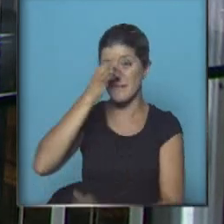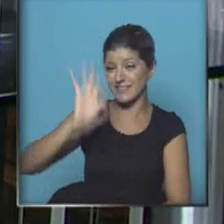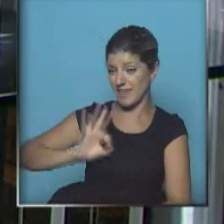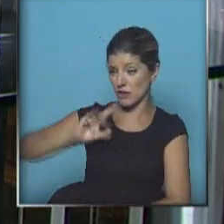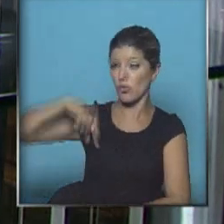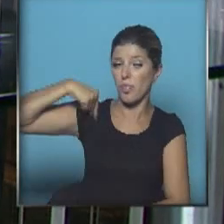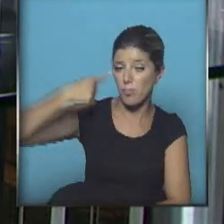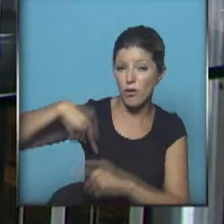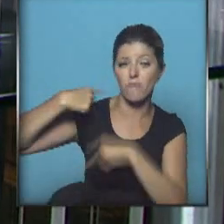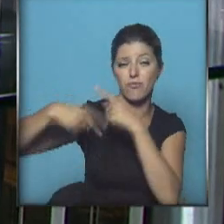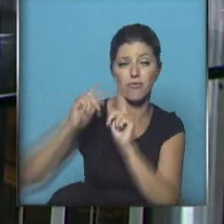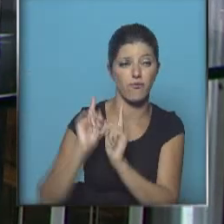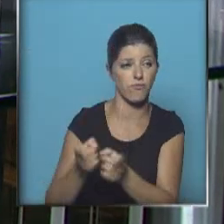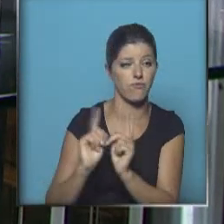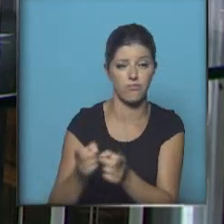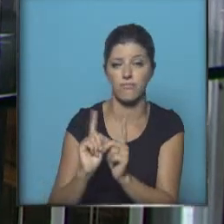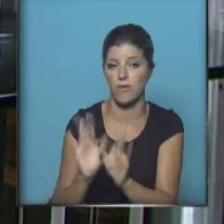sigue impune. Entonces,